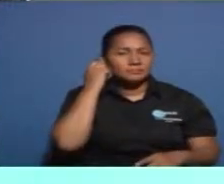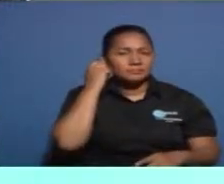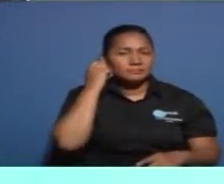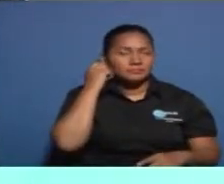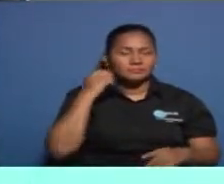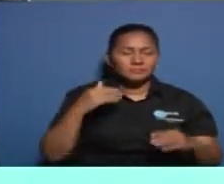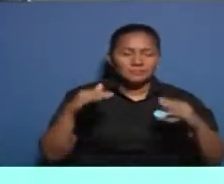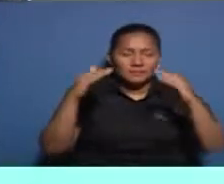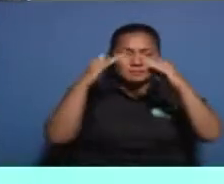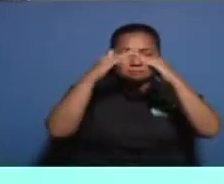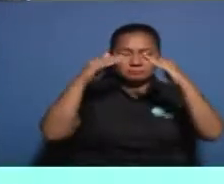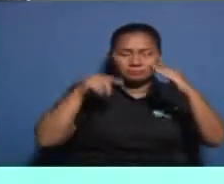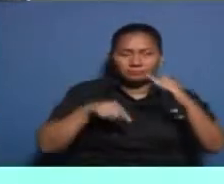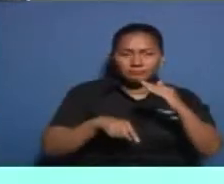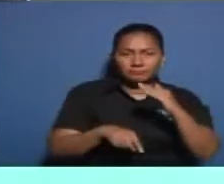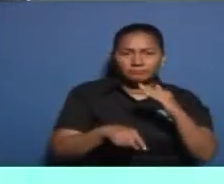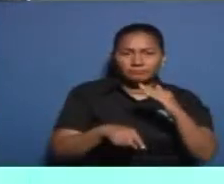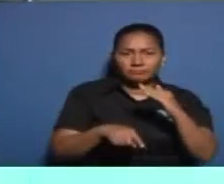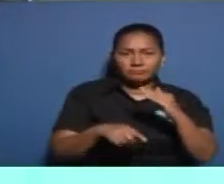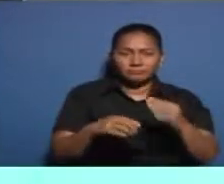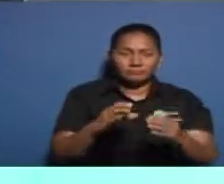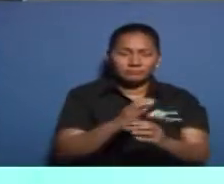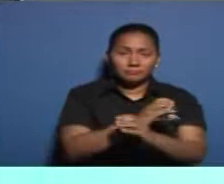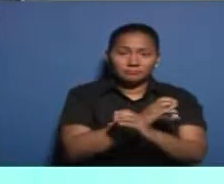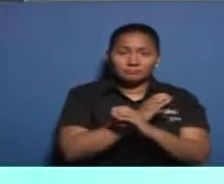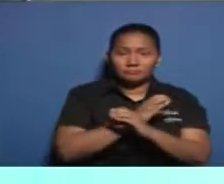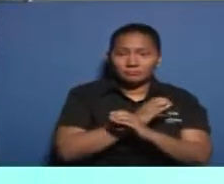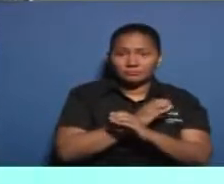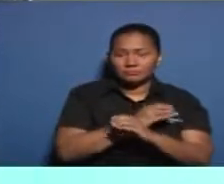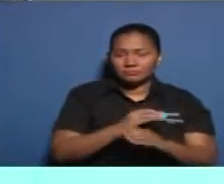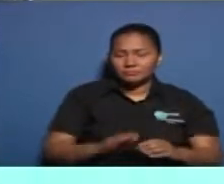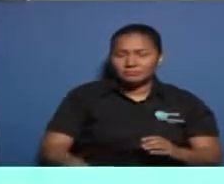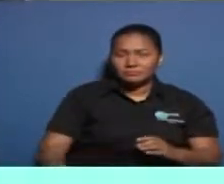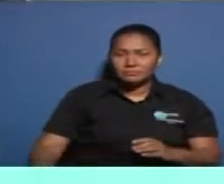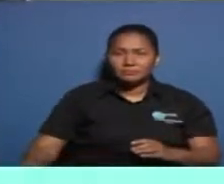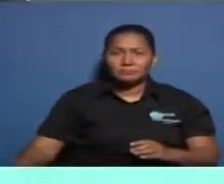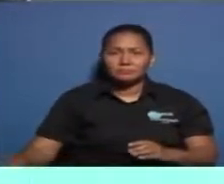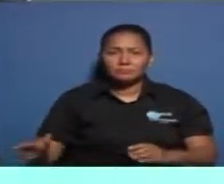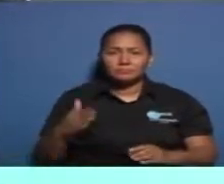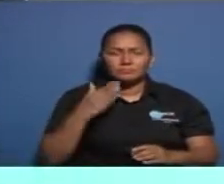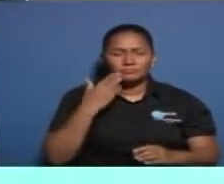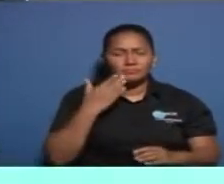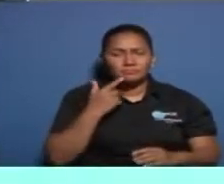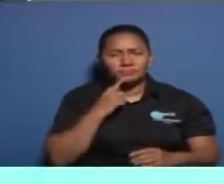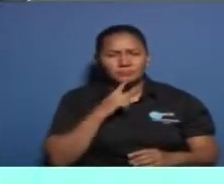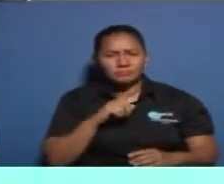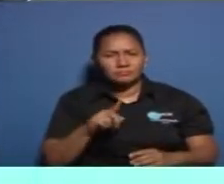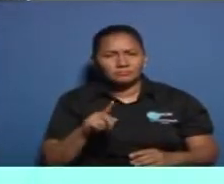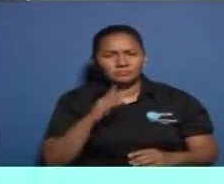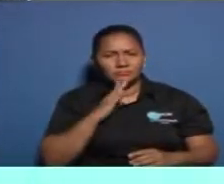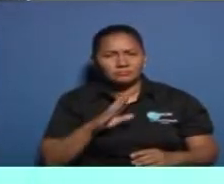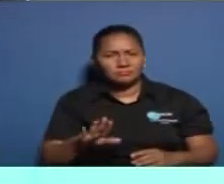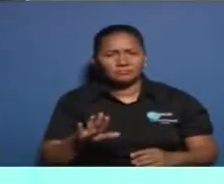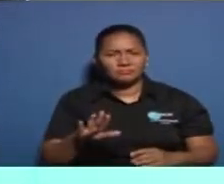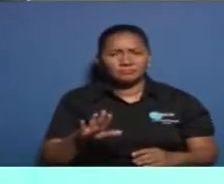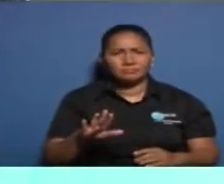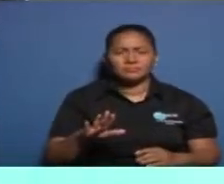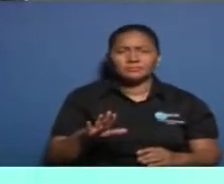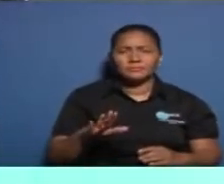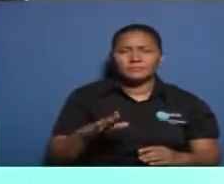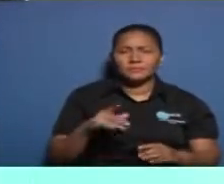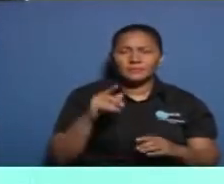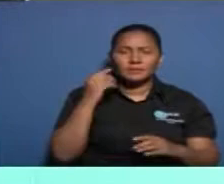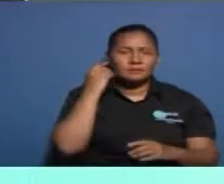ya para que él sea el proveedor económico es también yo soy una mala mujer y no hemos auto castigado nosotras mismas cuando no cumplimos